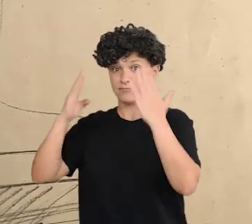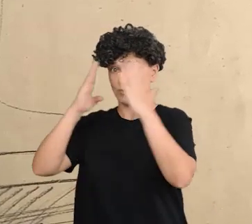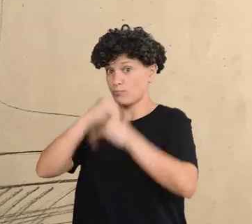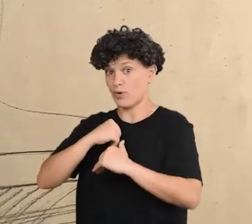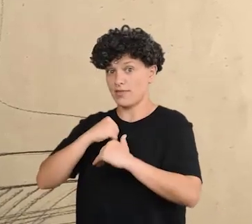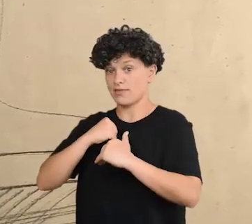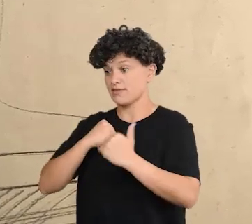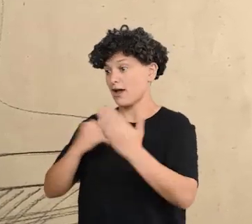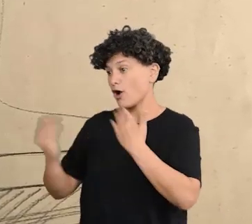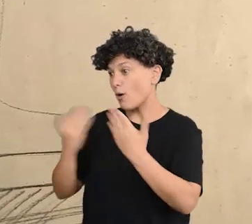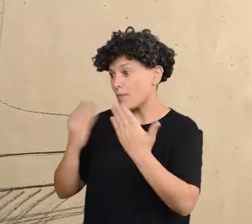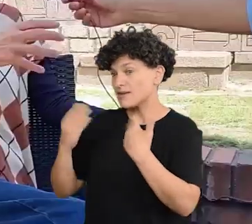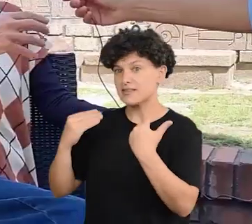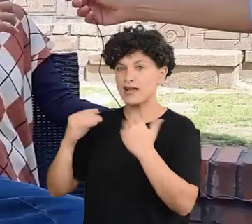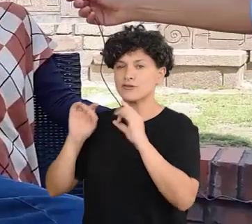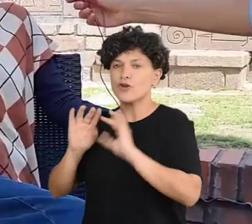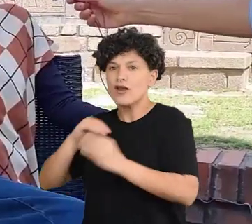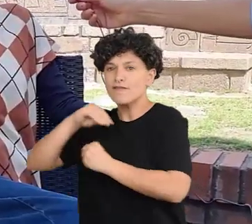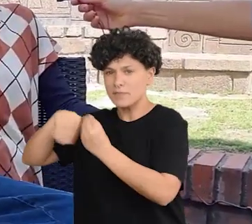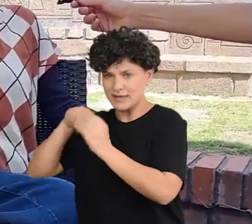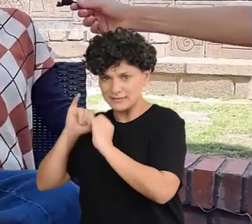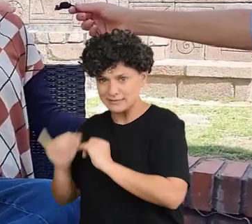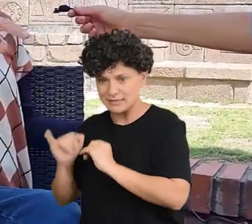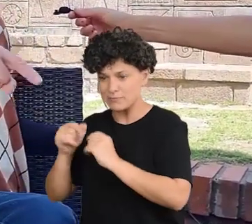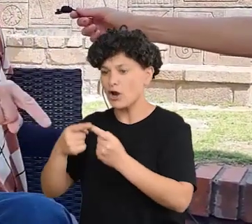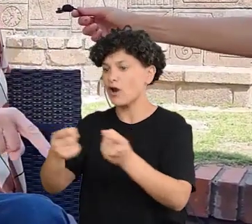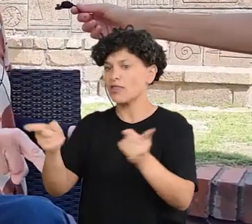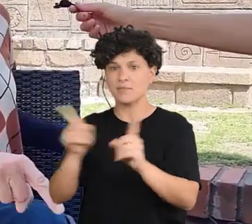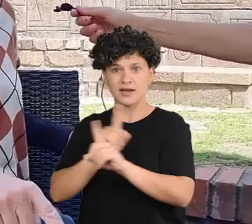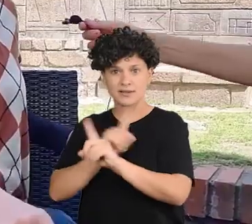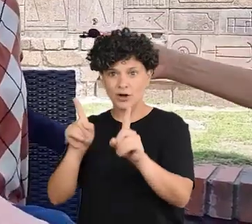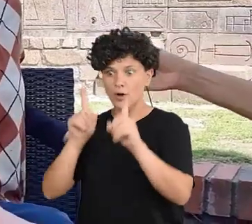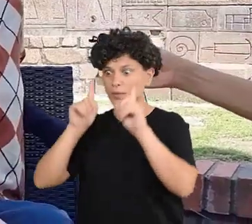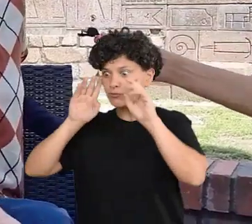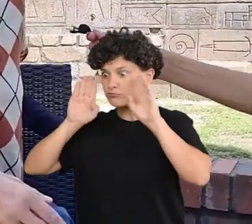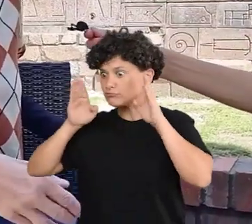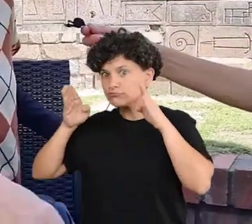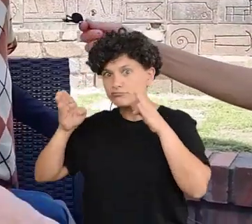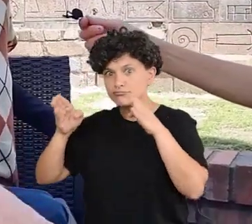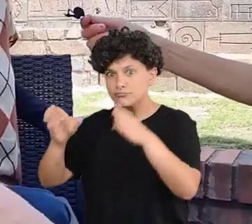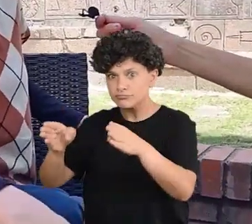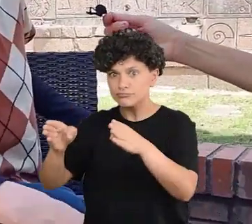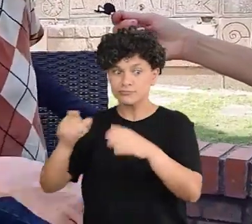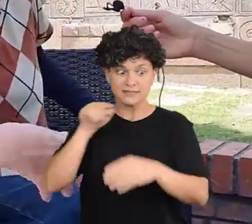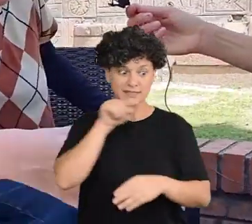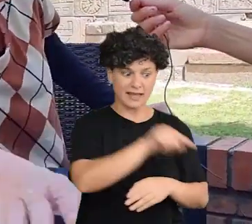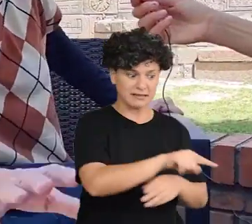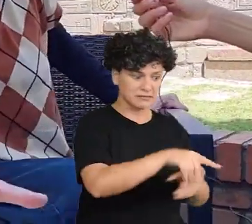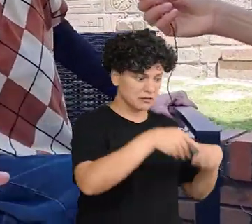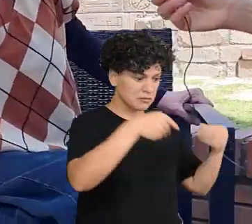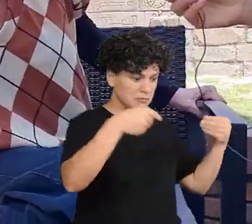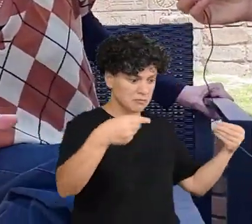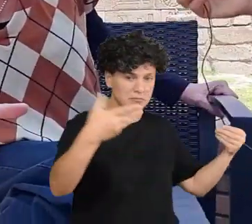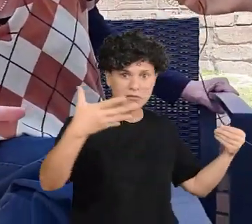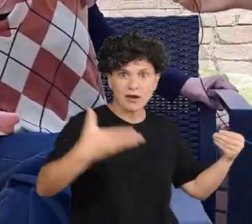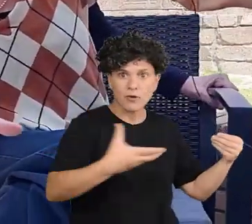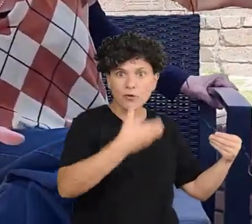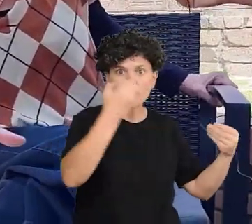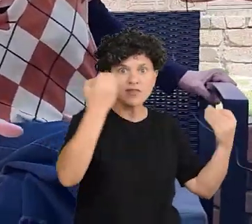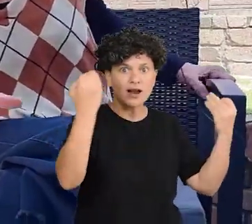con el resto, salvo con la familia, pero que atiende. Y mira que lo abrí,